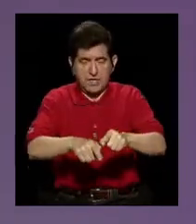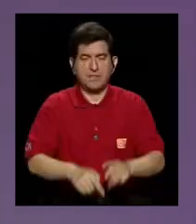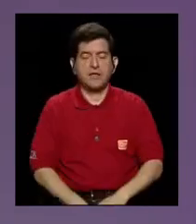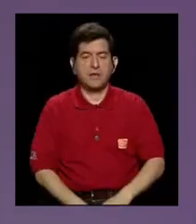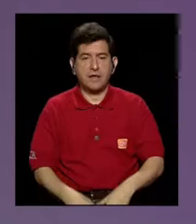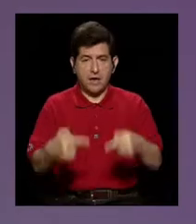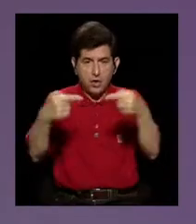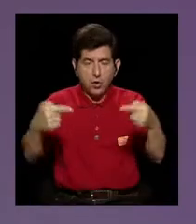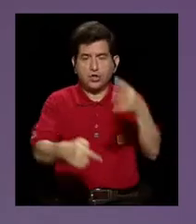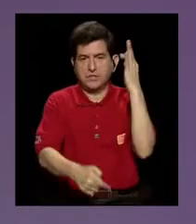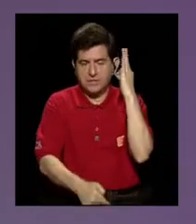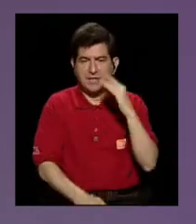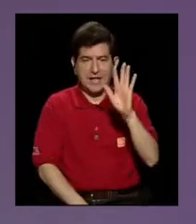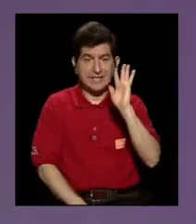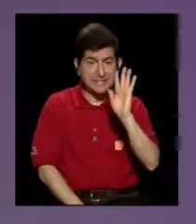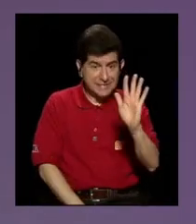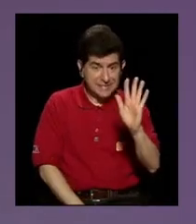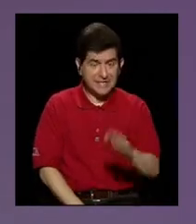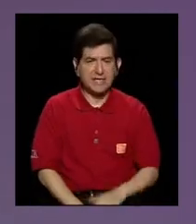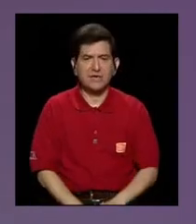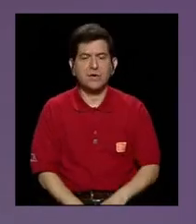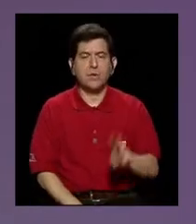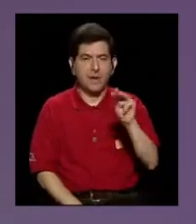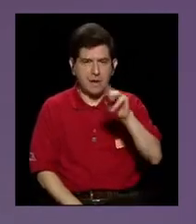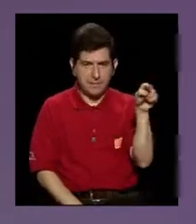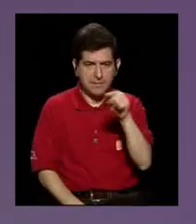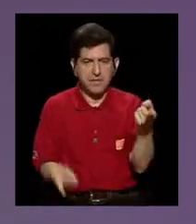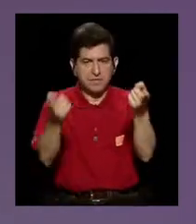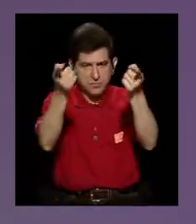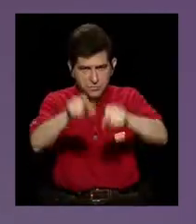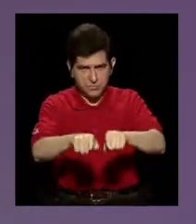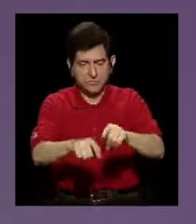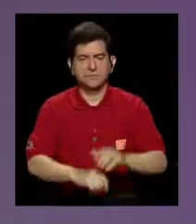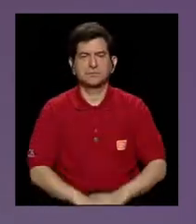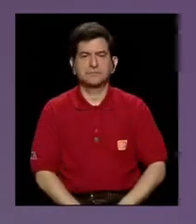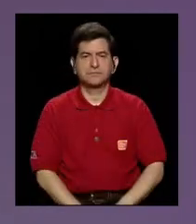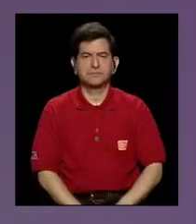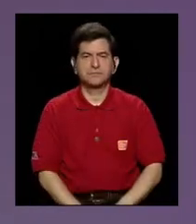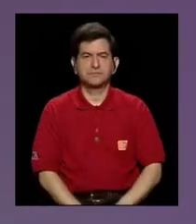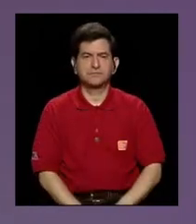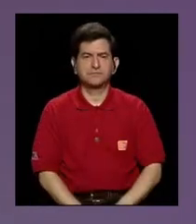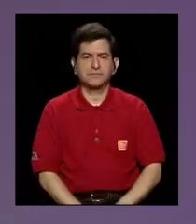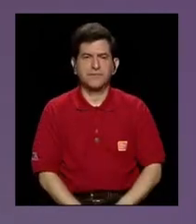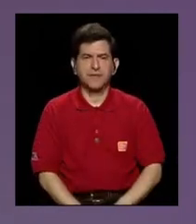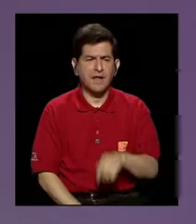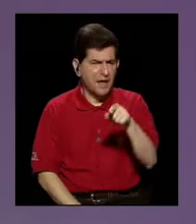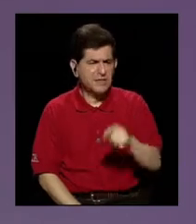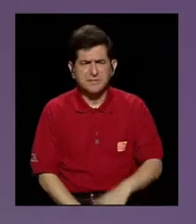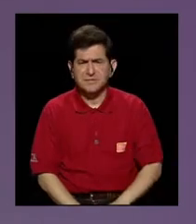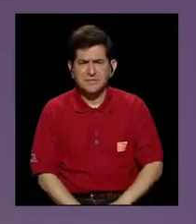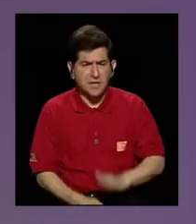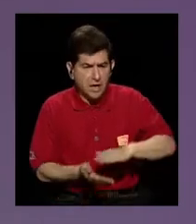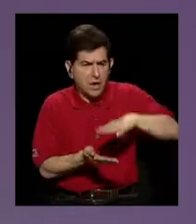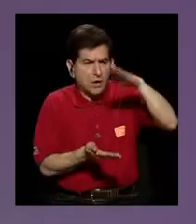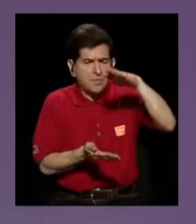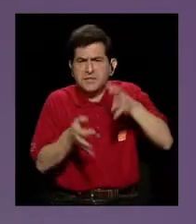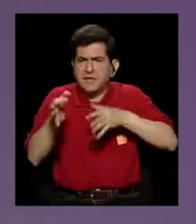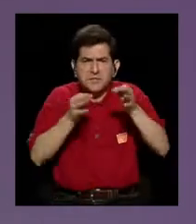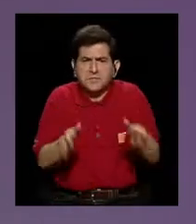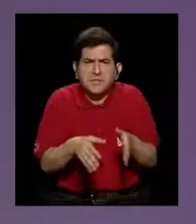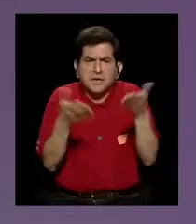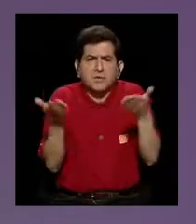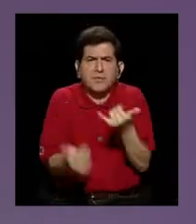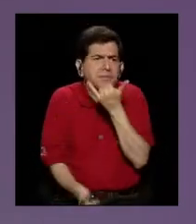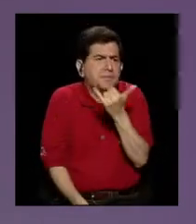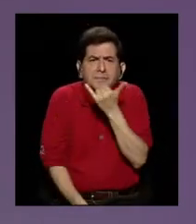8 asesinatos de mujeres. 5 de ellos pasaron en marzo. ¿Cómo podemos ver esta oleada? ¿Cómo nos podemos explicar qué es lo